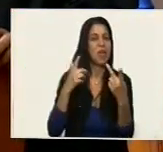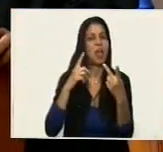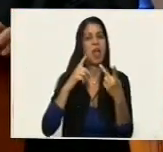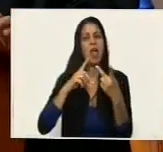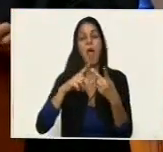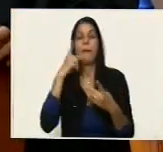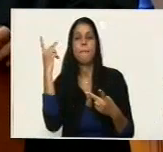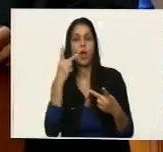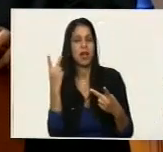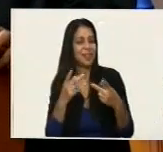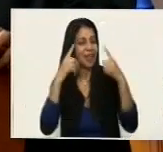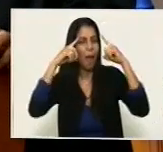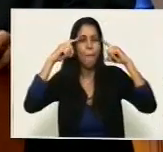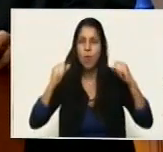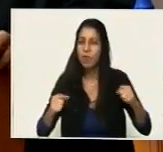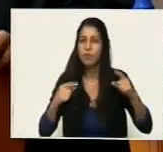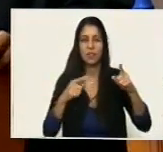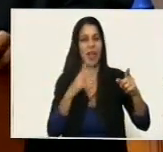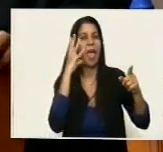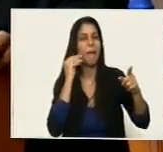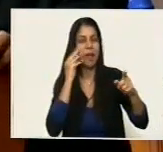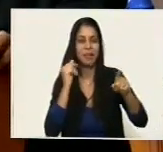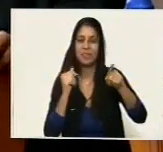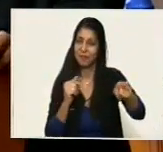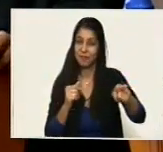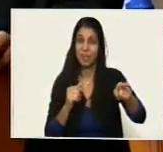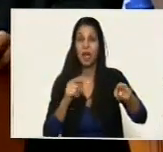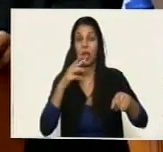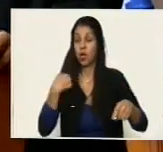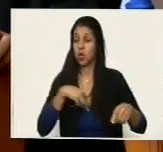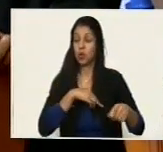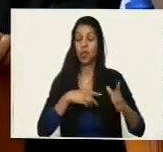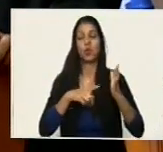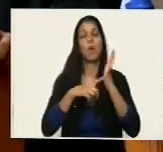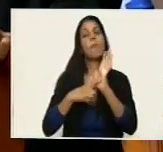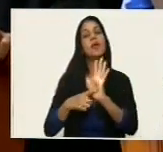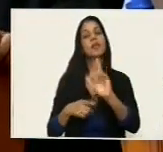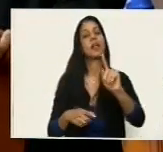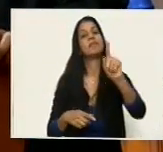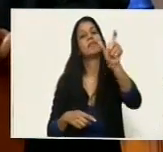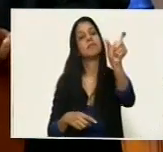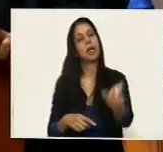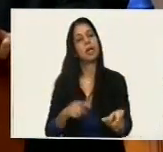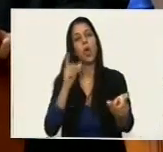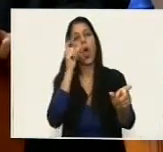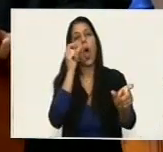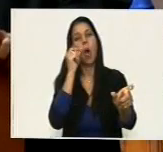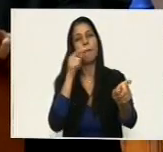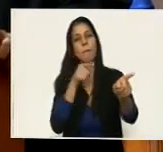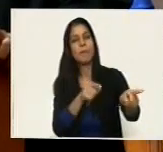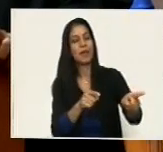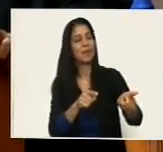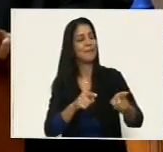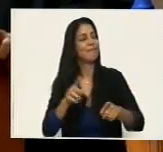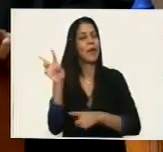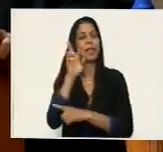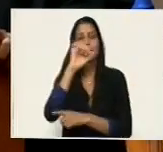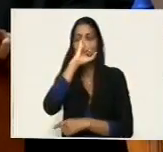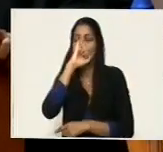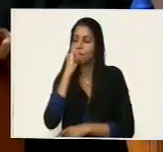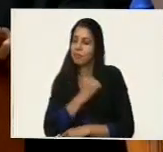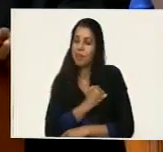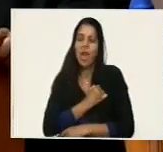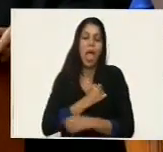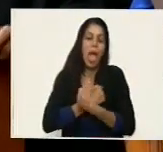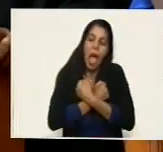de política económica internacional, sino también que estamos postulando ante ustedes a un venezolano de un gran compromiso con la